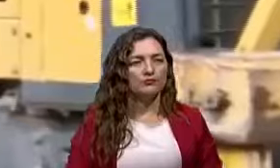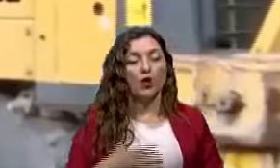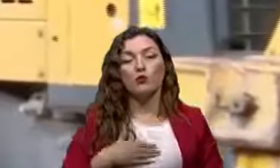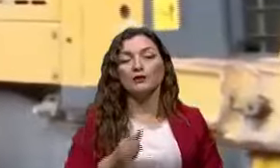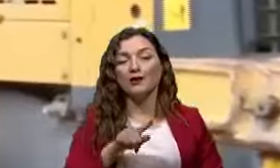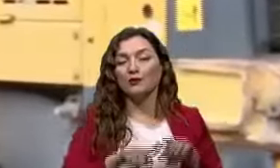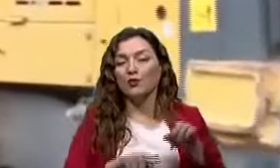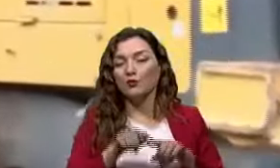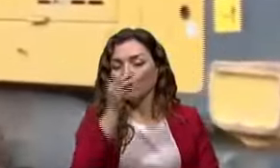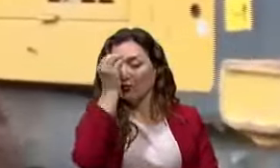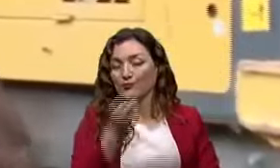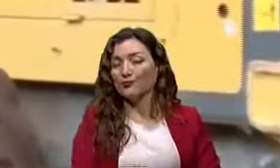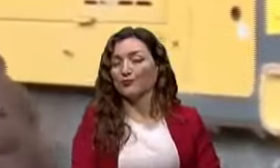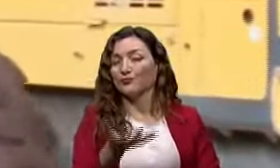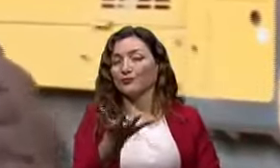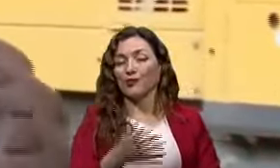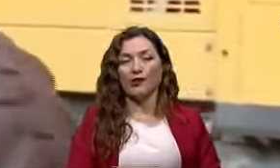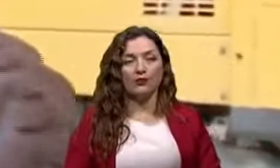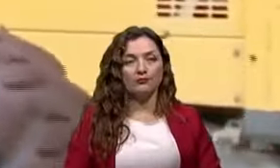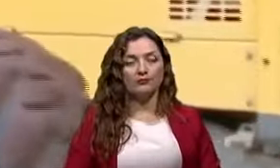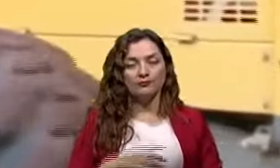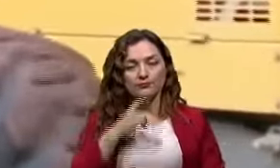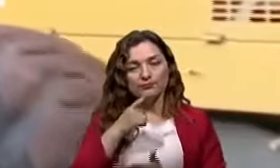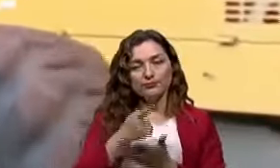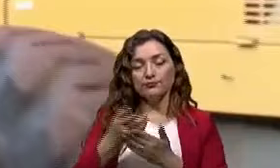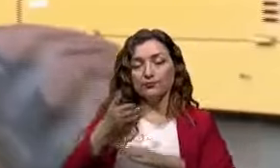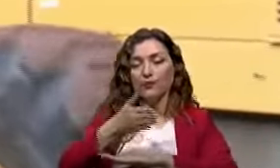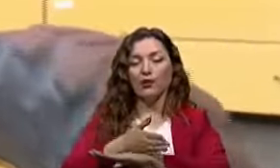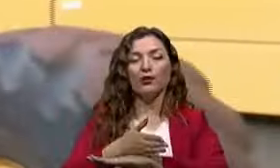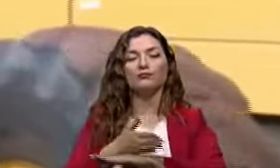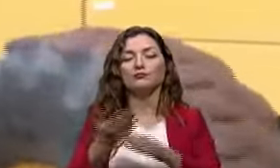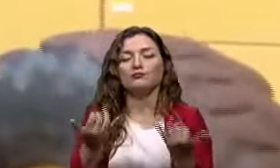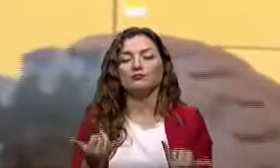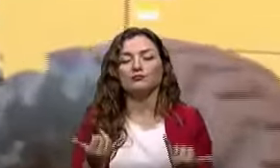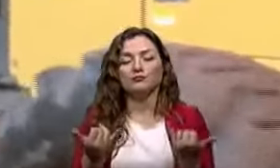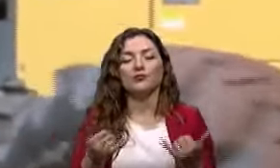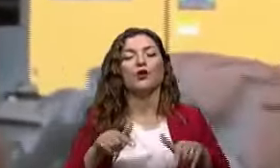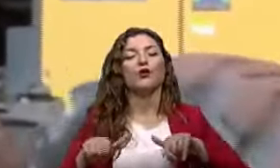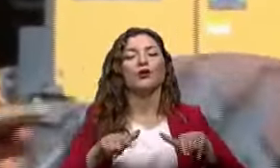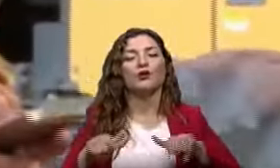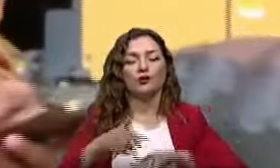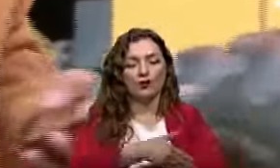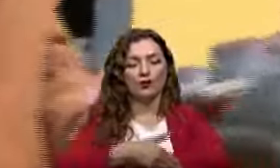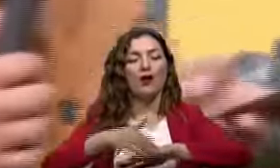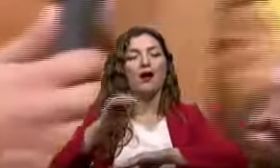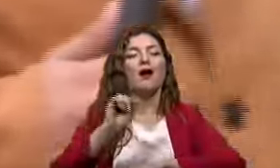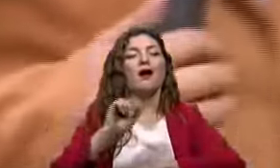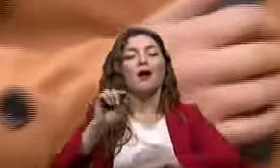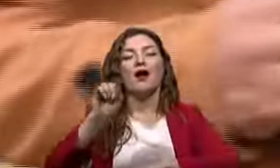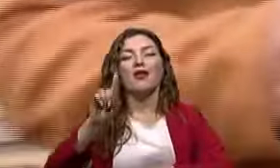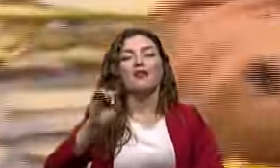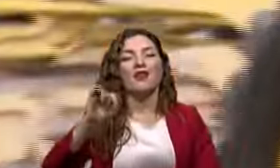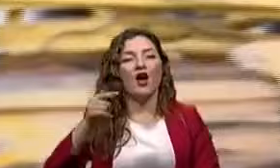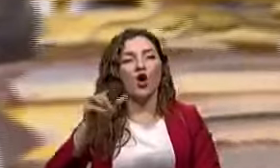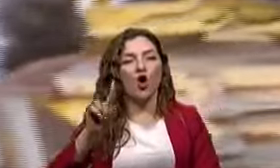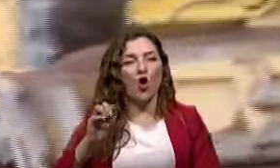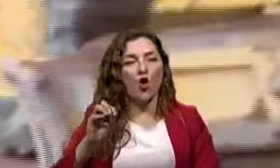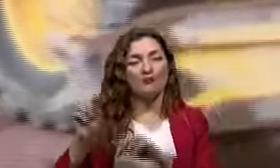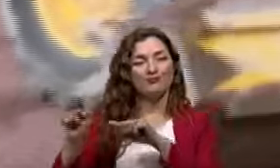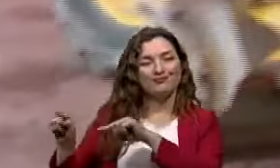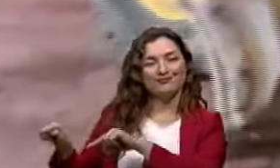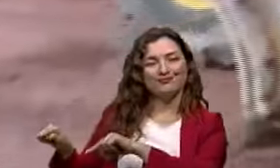Amigos televidentes, muy buenos días. Tal como bien lo anunciaron en estudios, nosotros nos encontramos justamente acá en la avenida Diego de Almagro, donde a esta hora de la